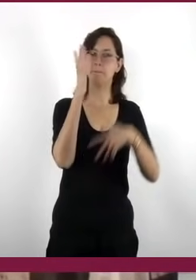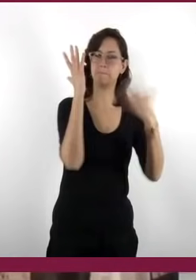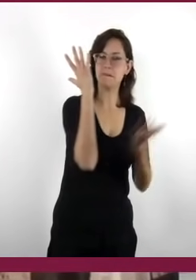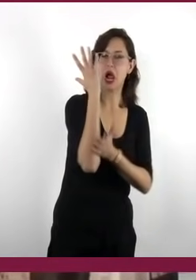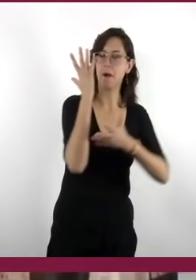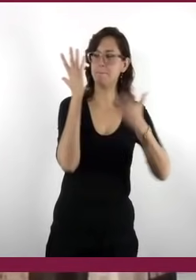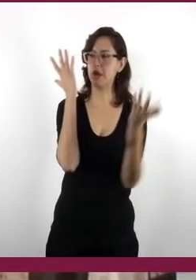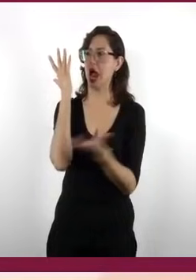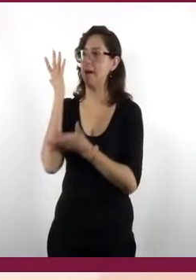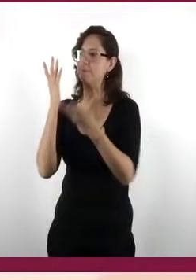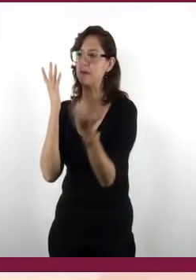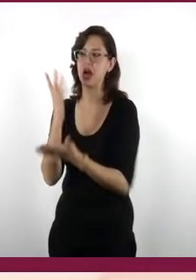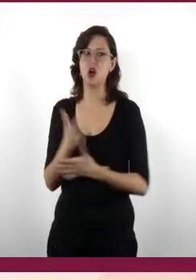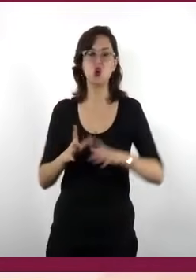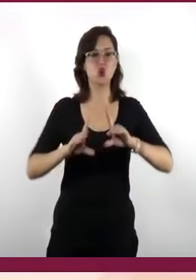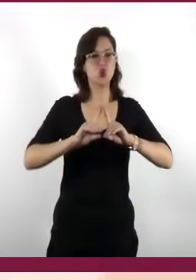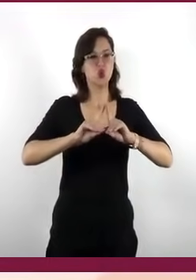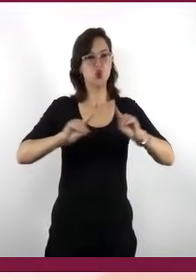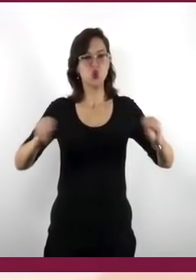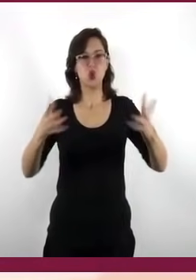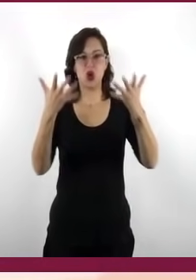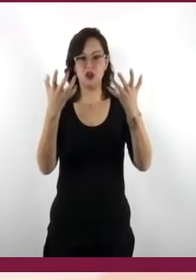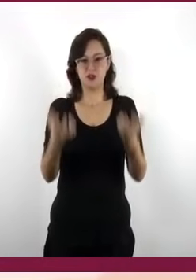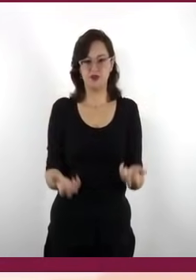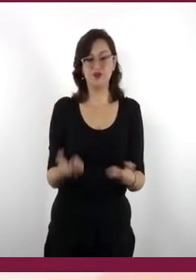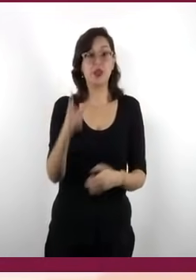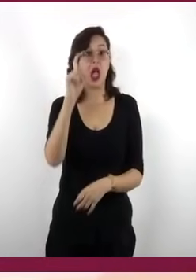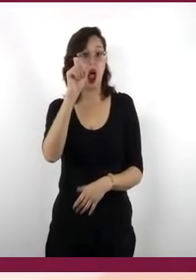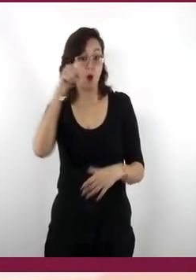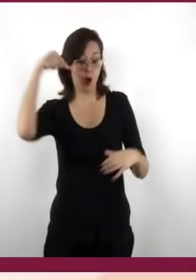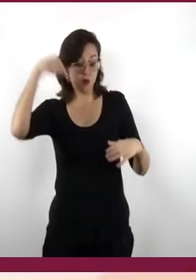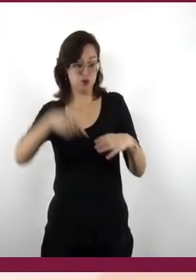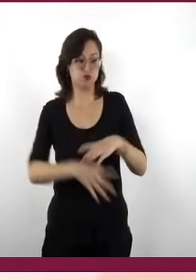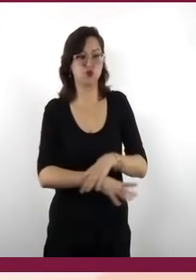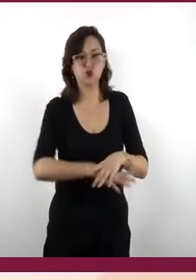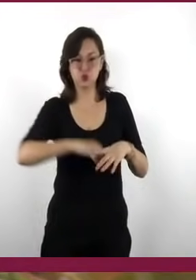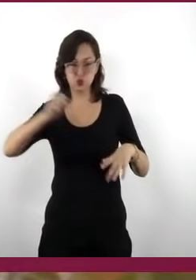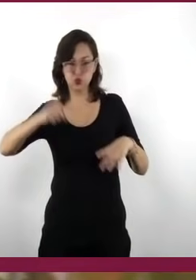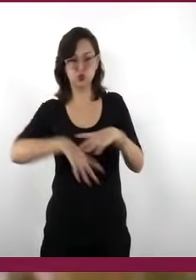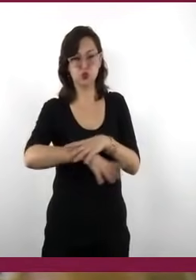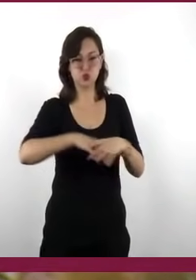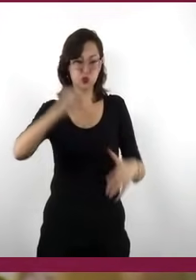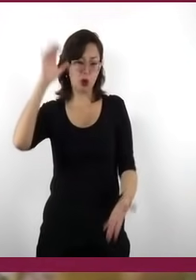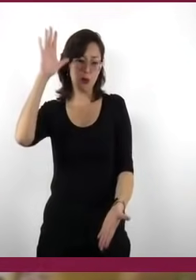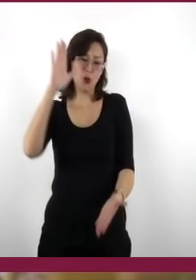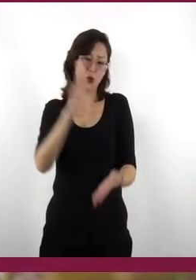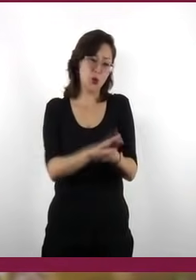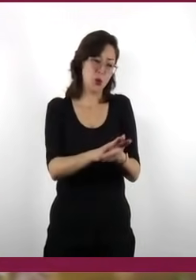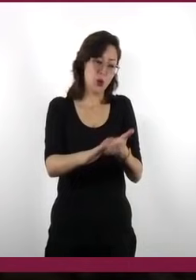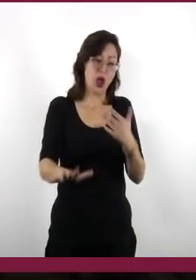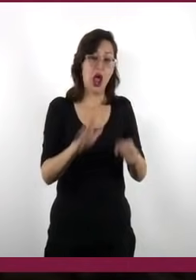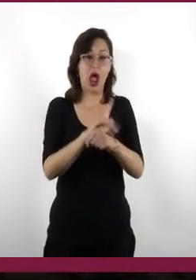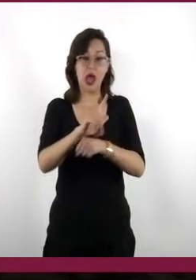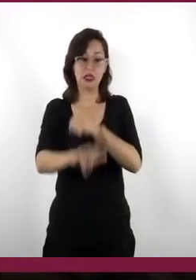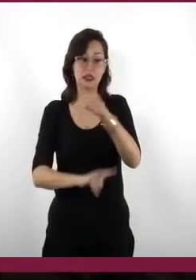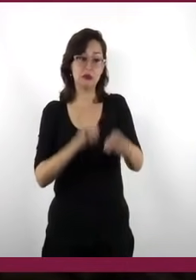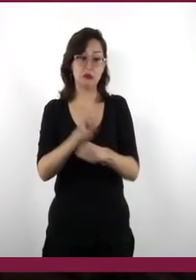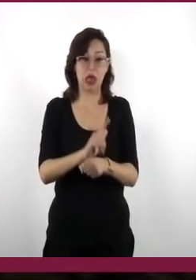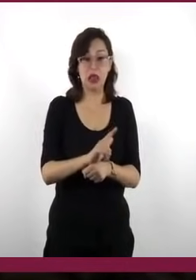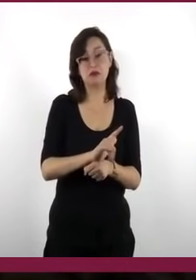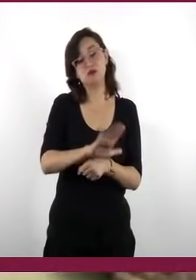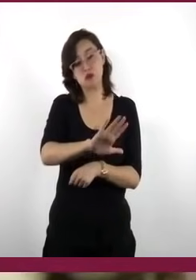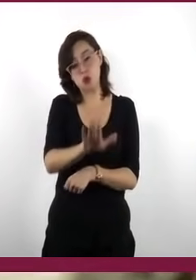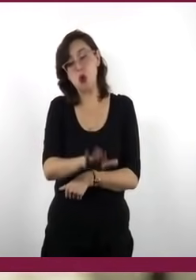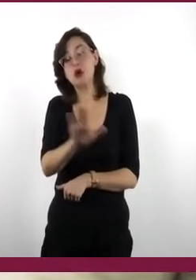deforestación, la sobreexplotación de mantos acuíferos y la extinción de especies, o en